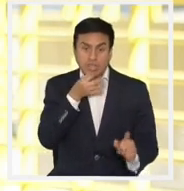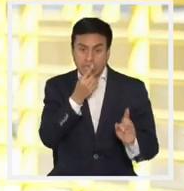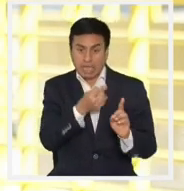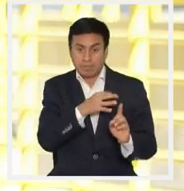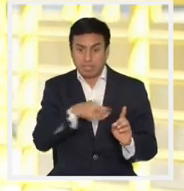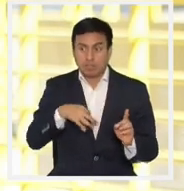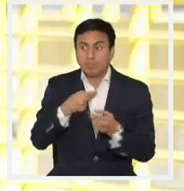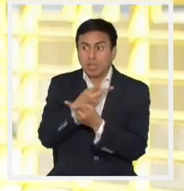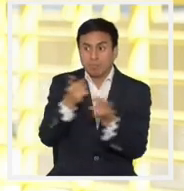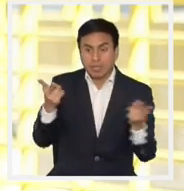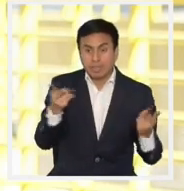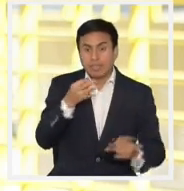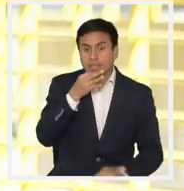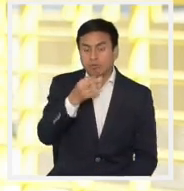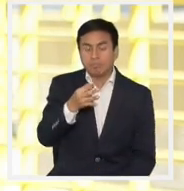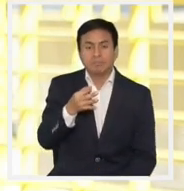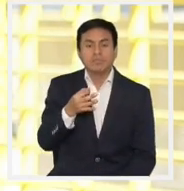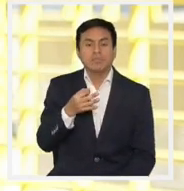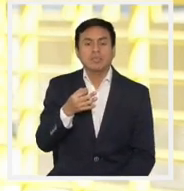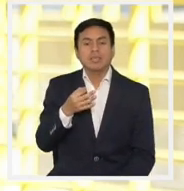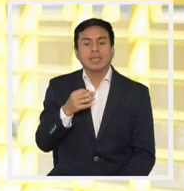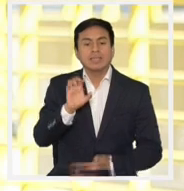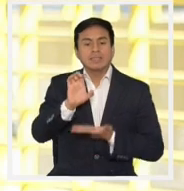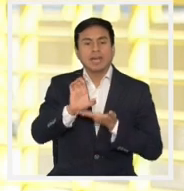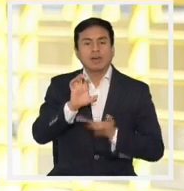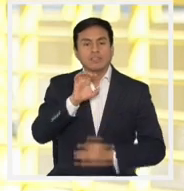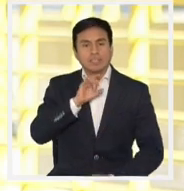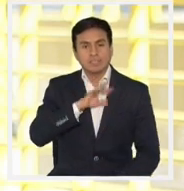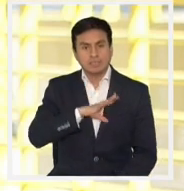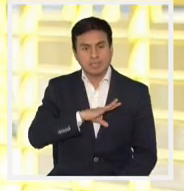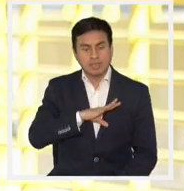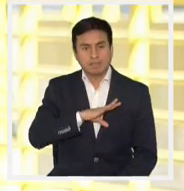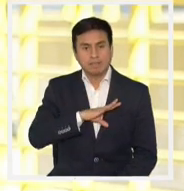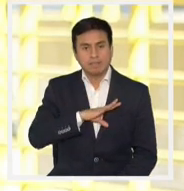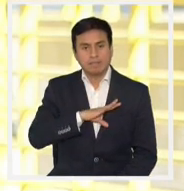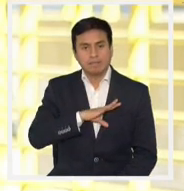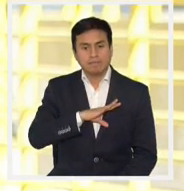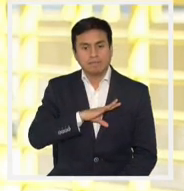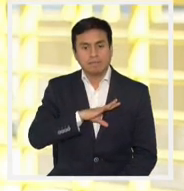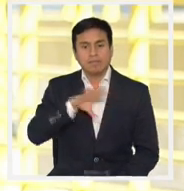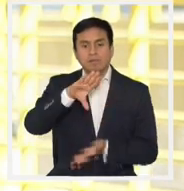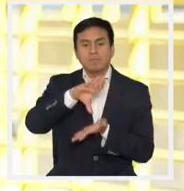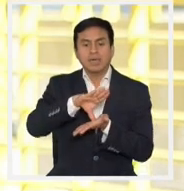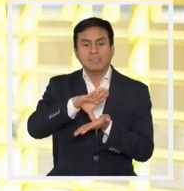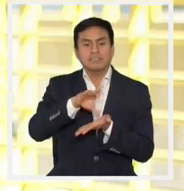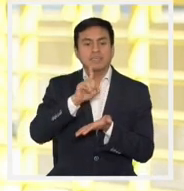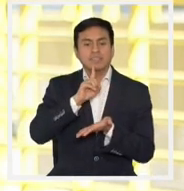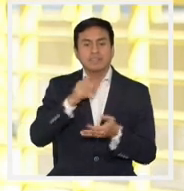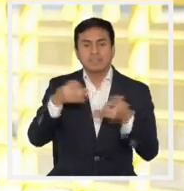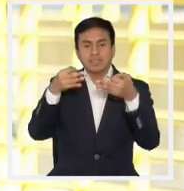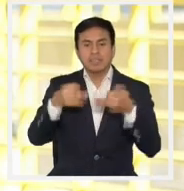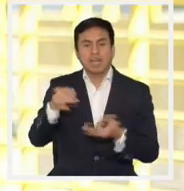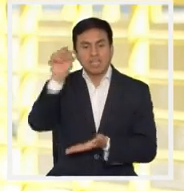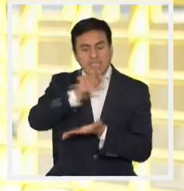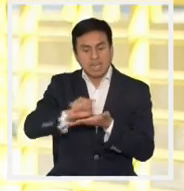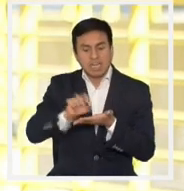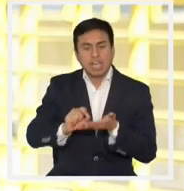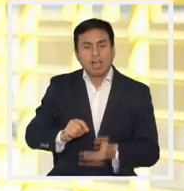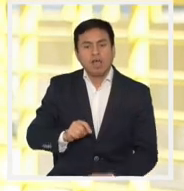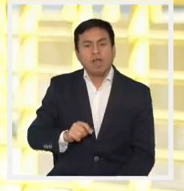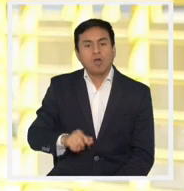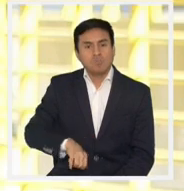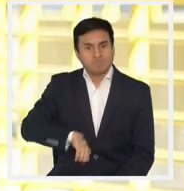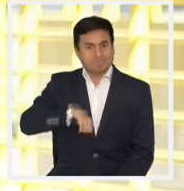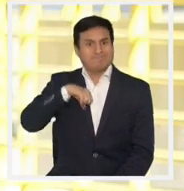lo planteo públicamente también, es que como Estado de Chile, como un país que tiene una dignidad literaria que nos